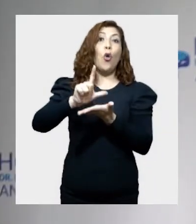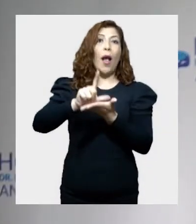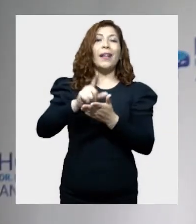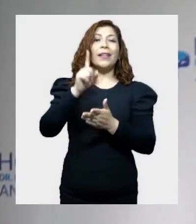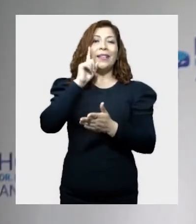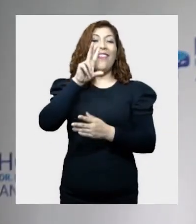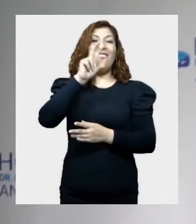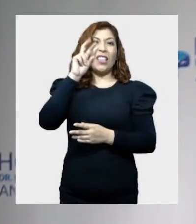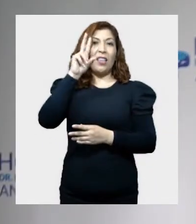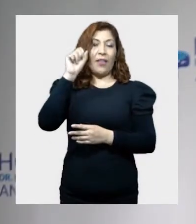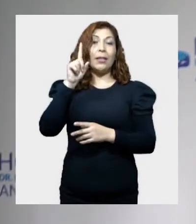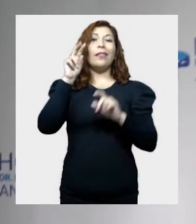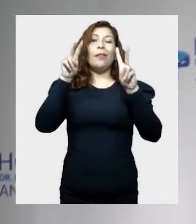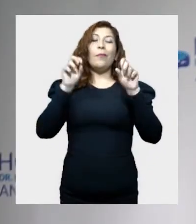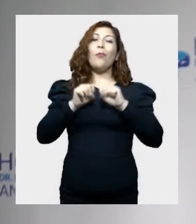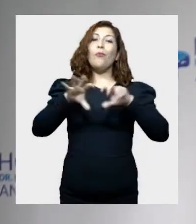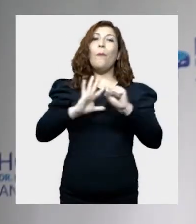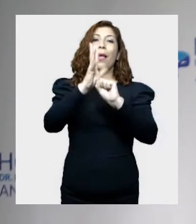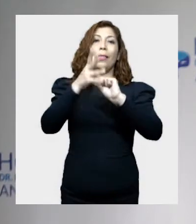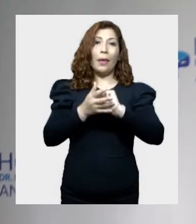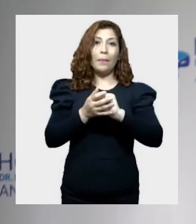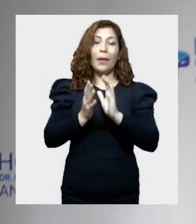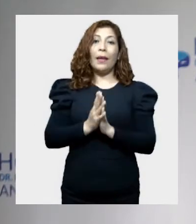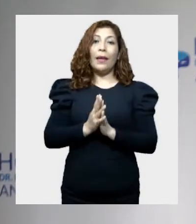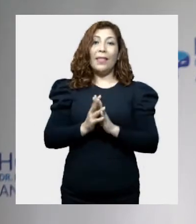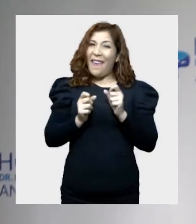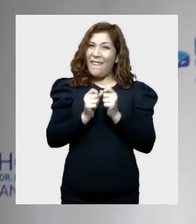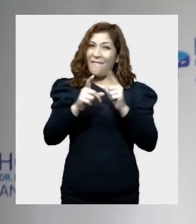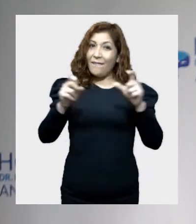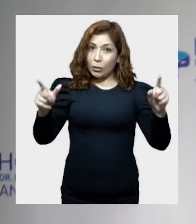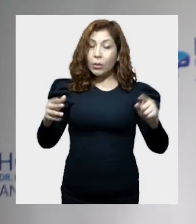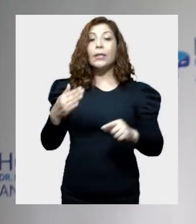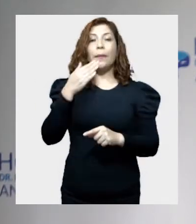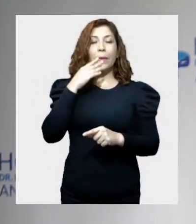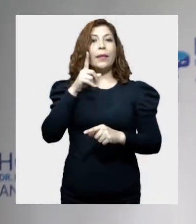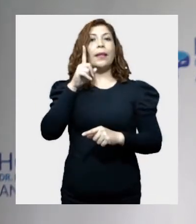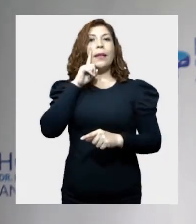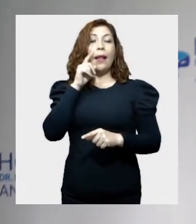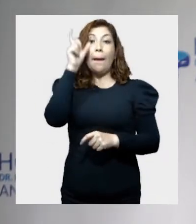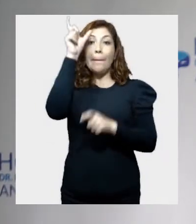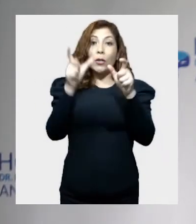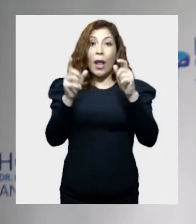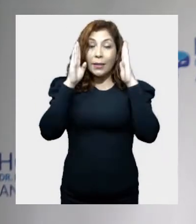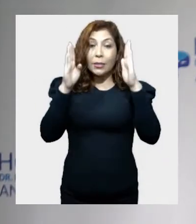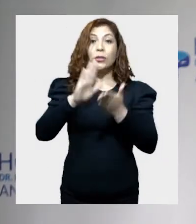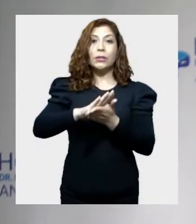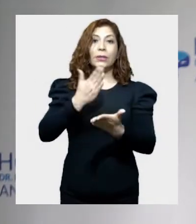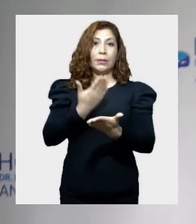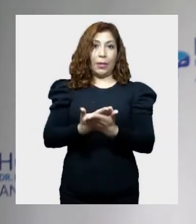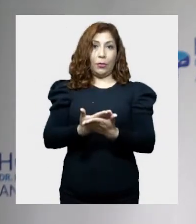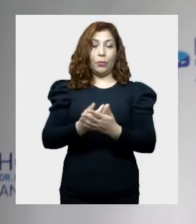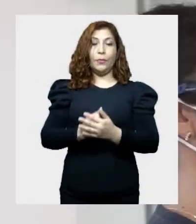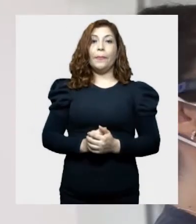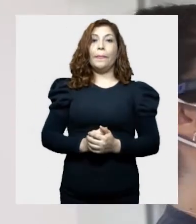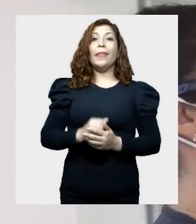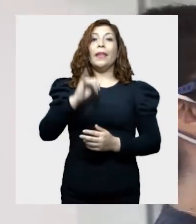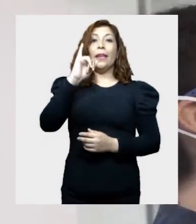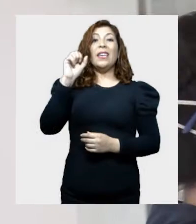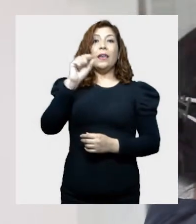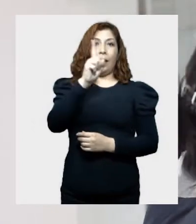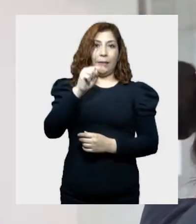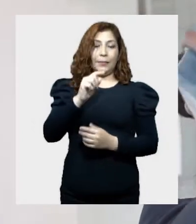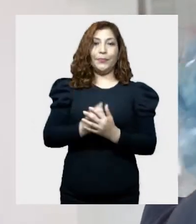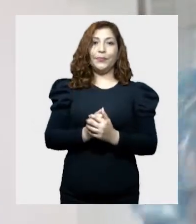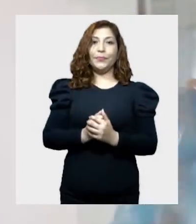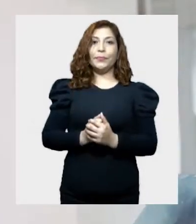2020, producto de la pandemia, fue la de infecciones asociadas a la atención de salud y epidemiología, IAS.